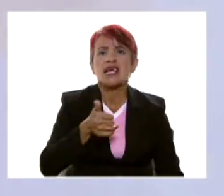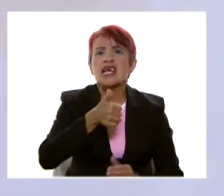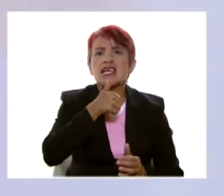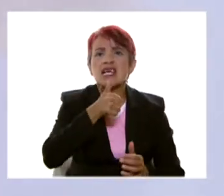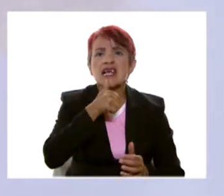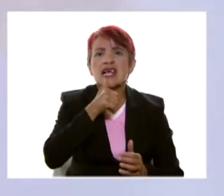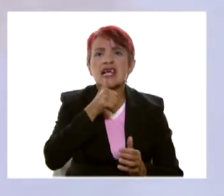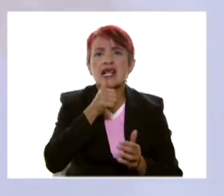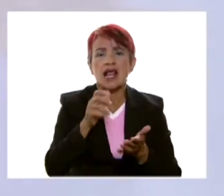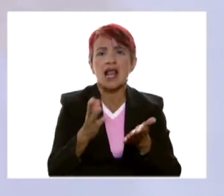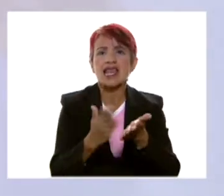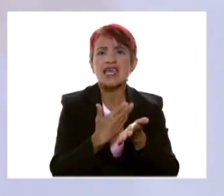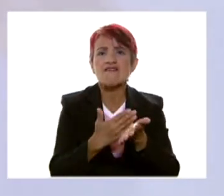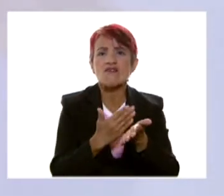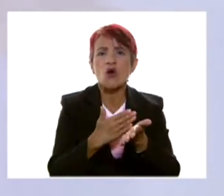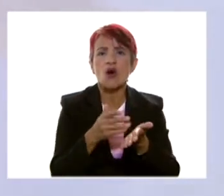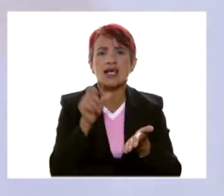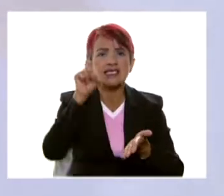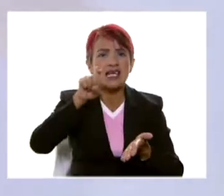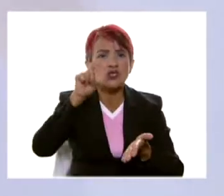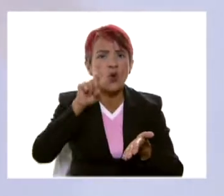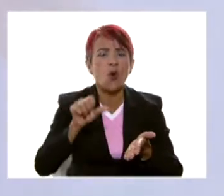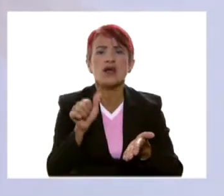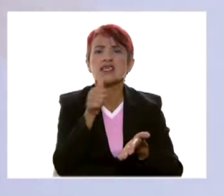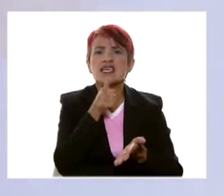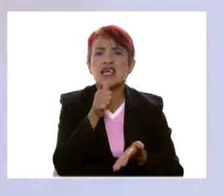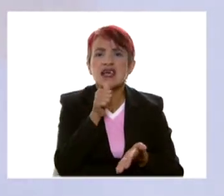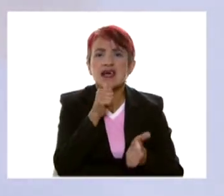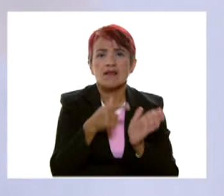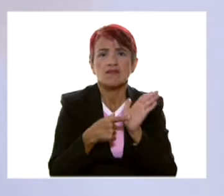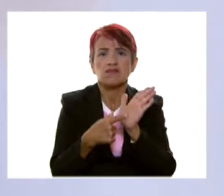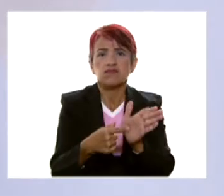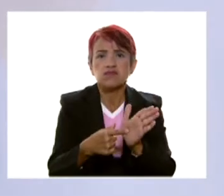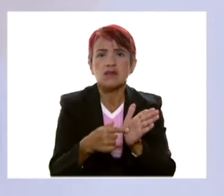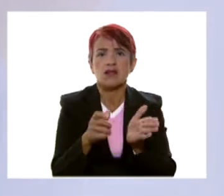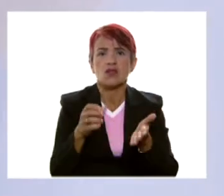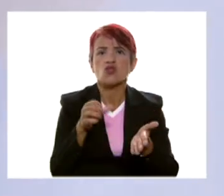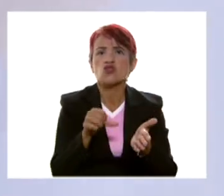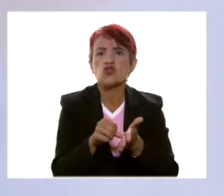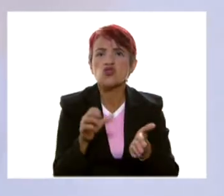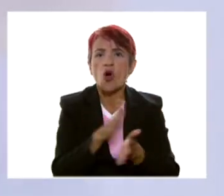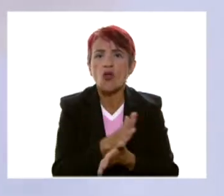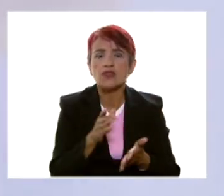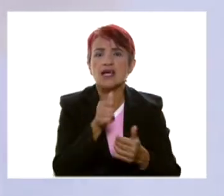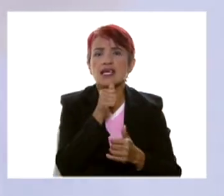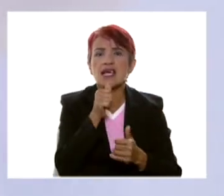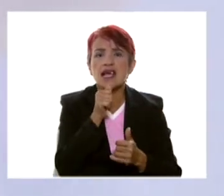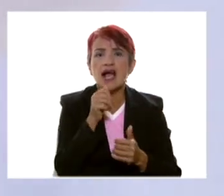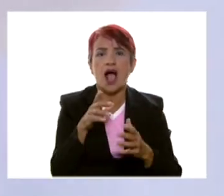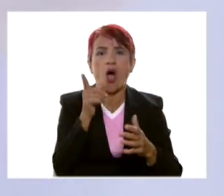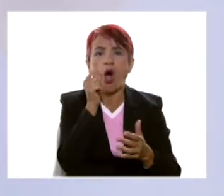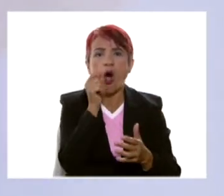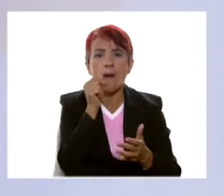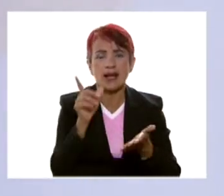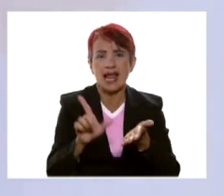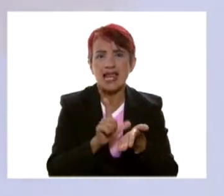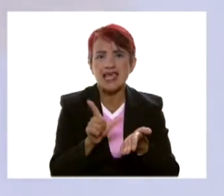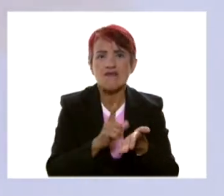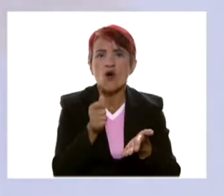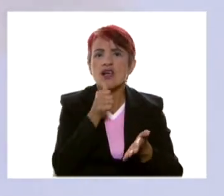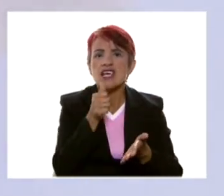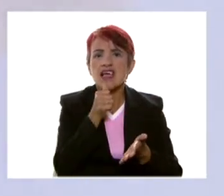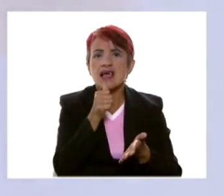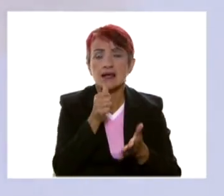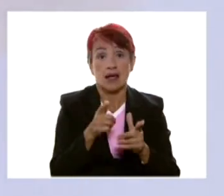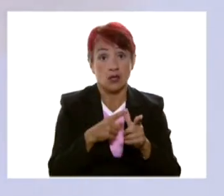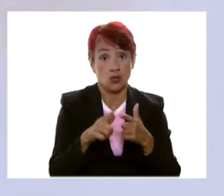saber cuál es la fuente de información, de dónde viene lo que quiere transmitir la red social como tal.